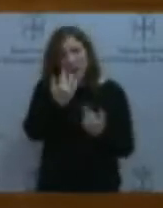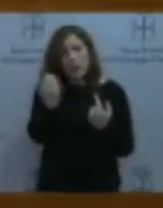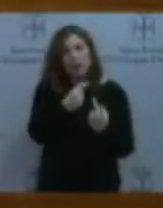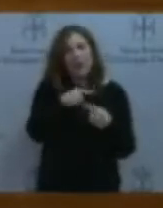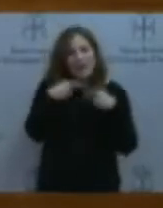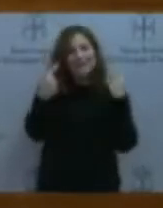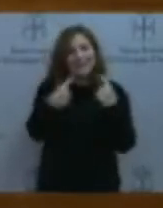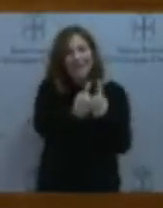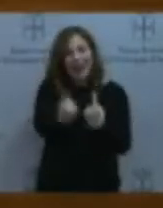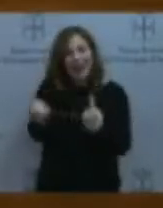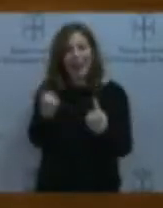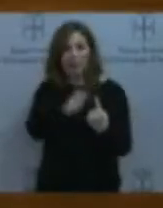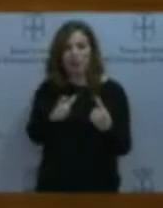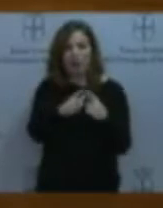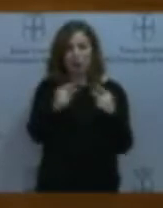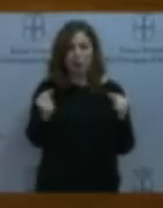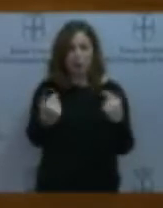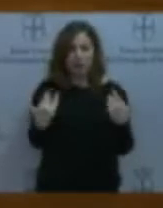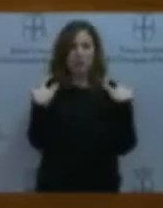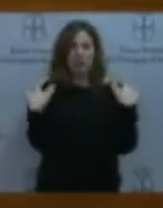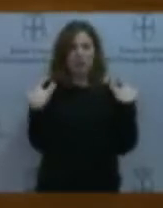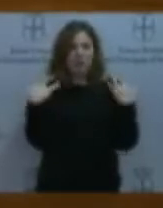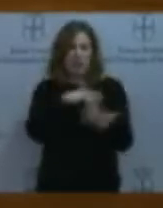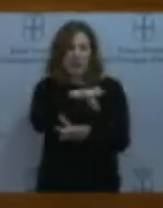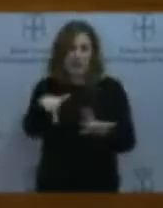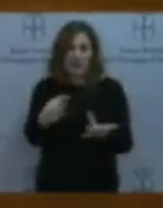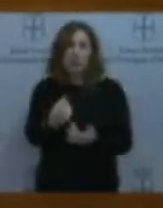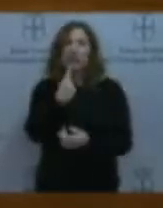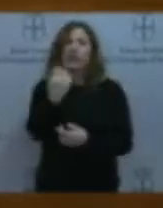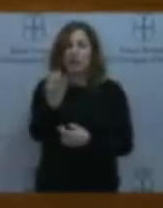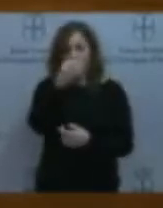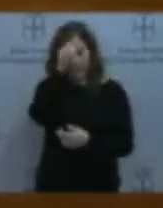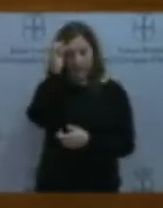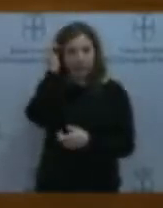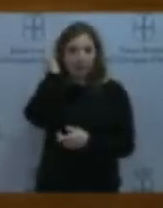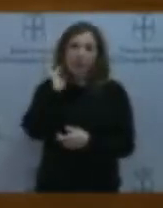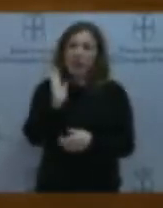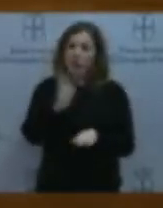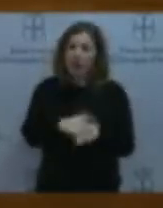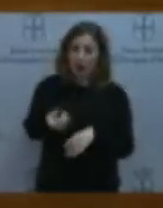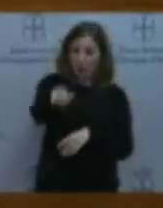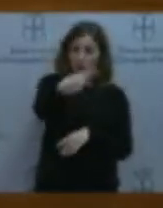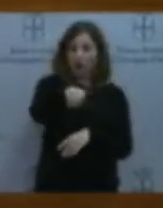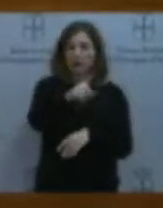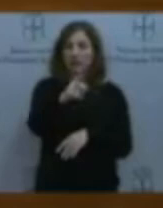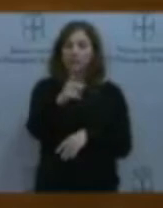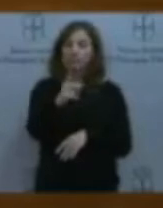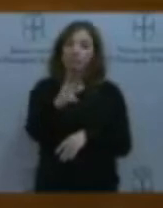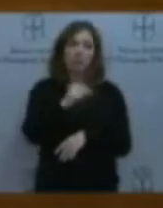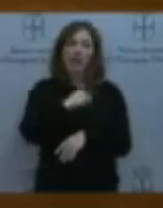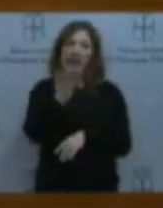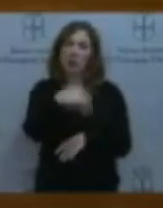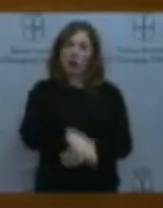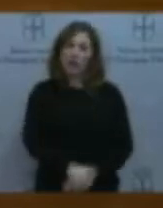cada una de los asturianos que han sufrido la crisis y les tuviésemos que decir lo siguiente: para ustedes no hay medalla,